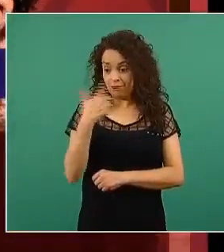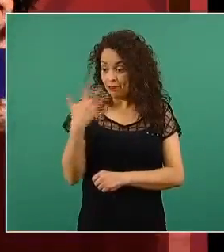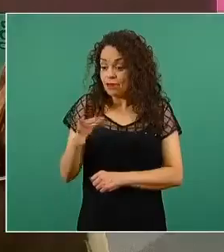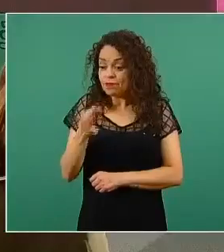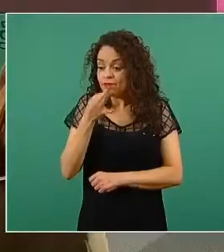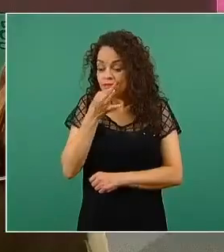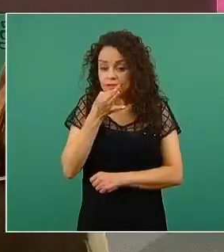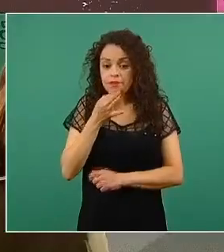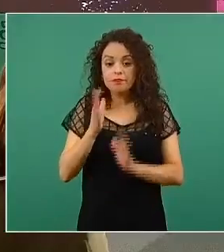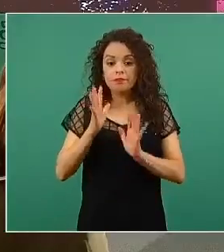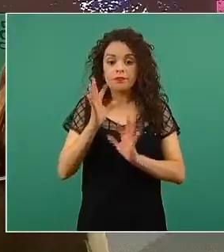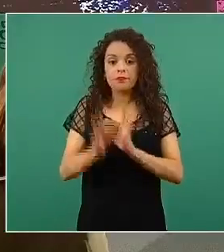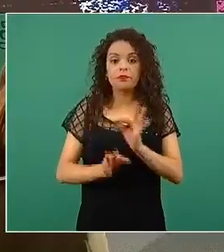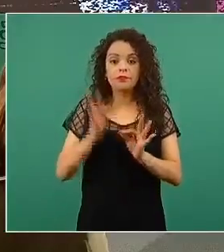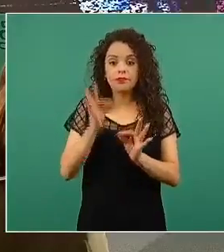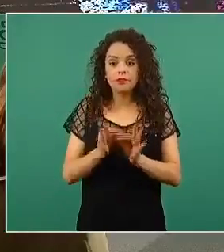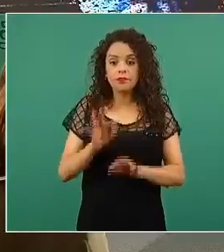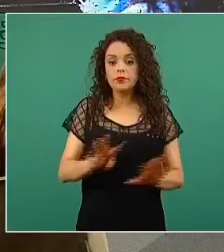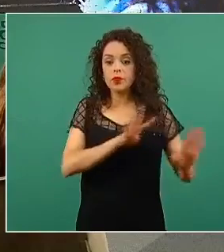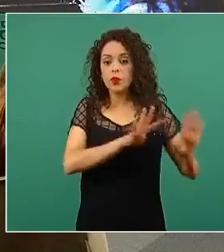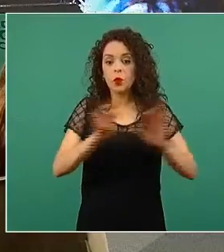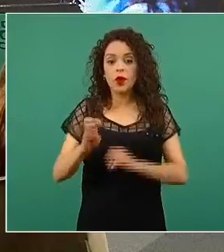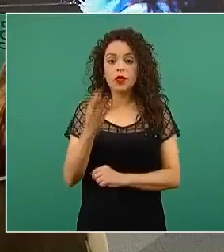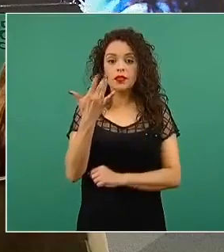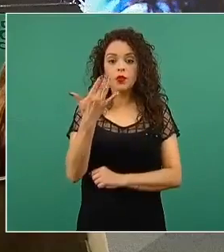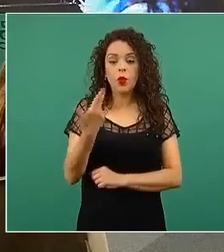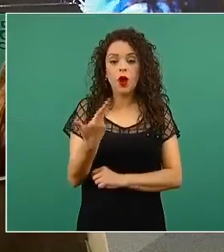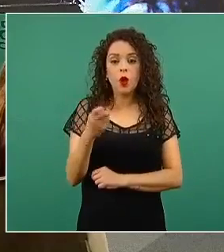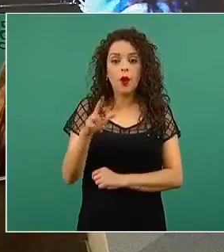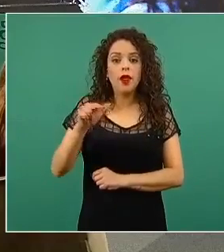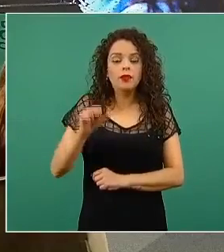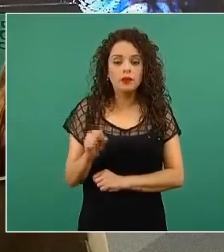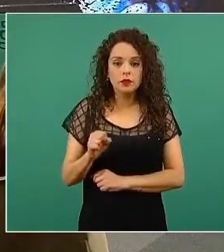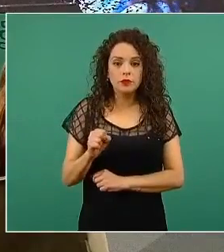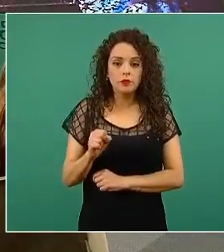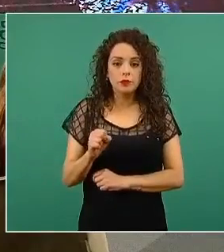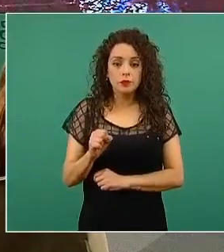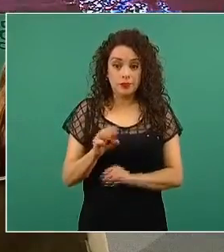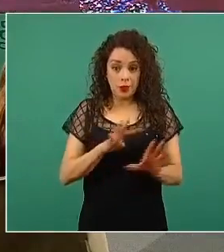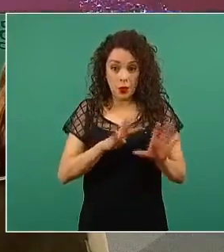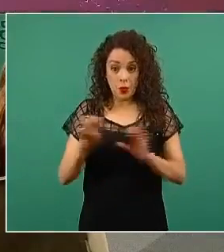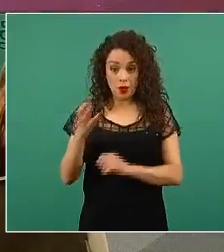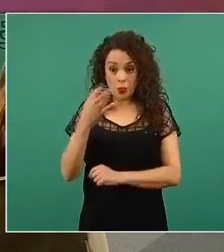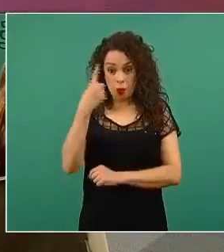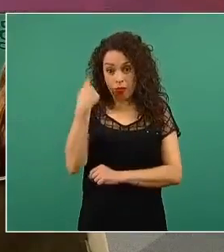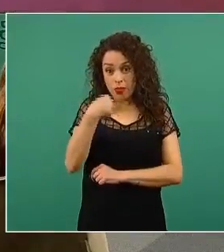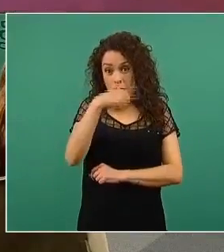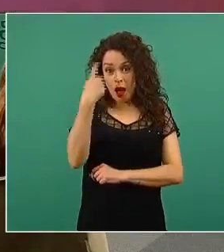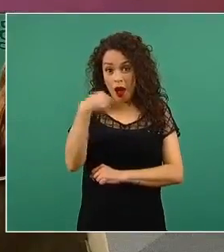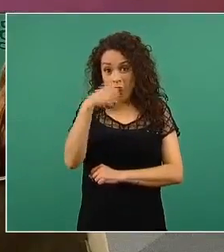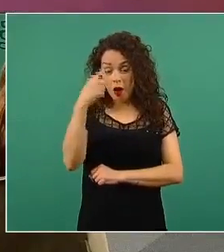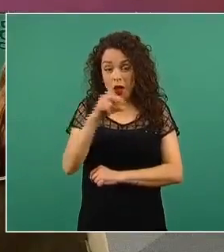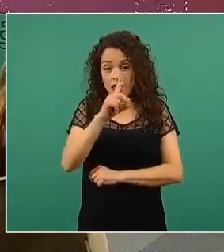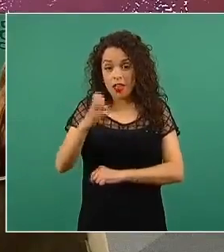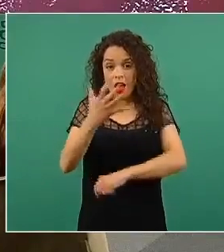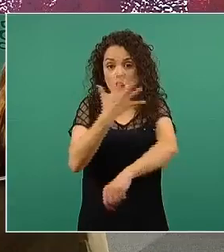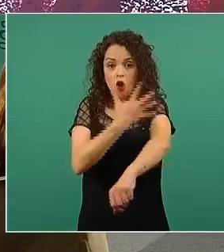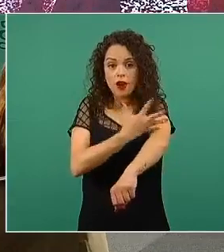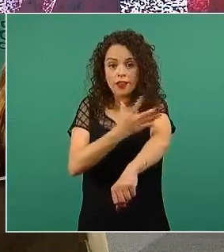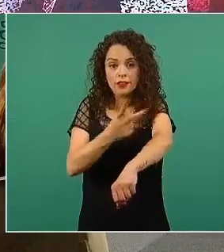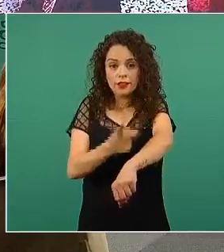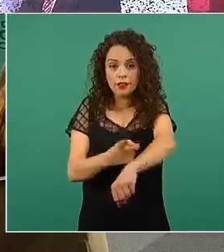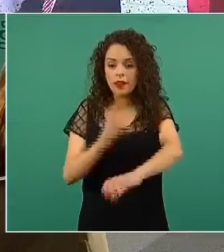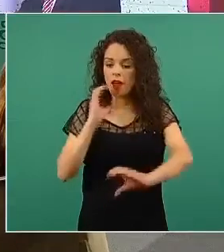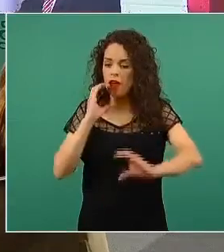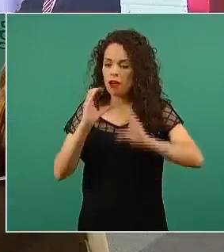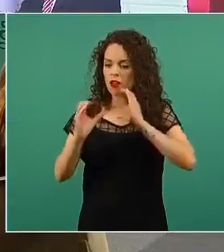se cumplirán 450 horas. 450 horas de transparencia, de comunicación de